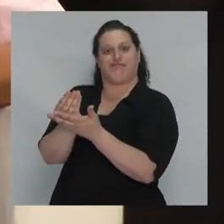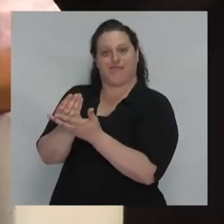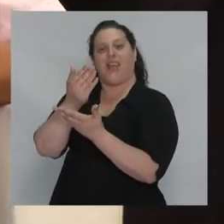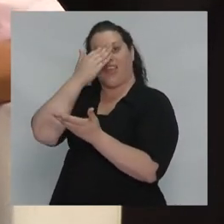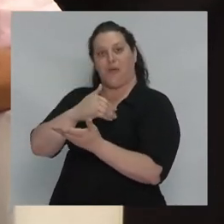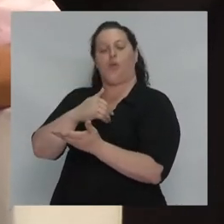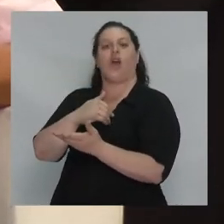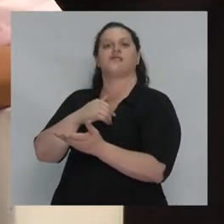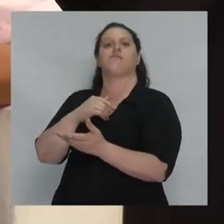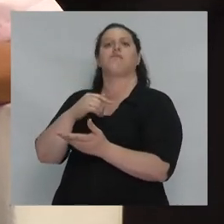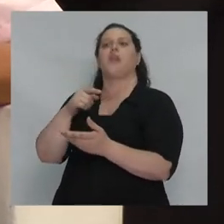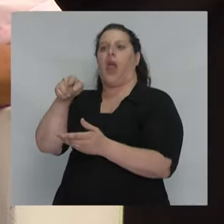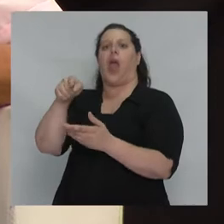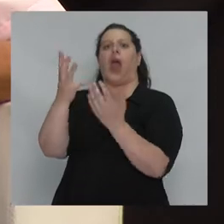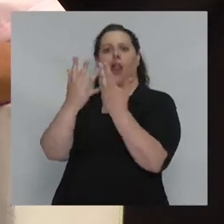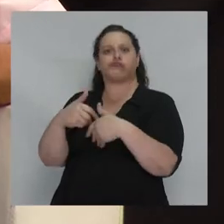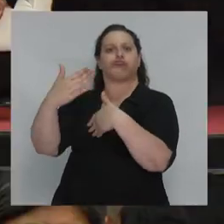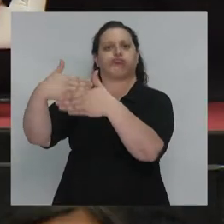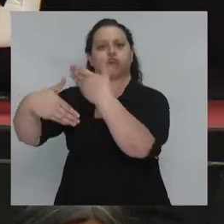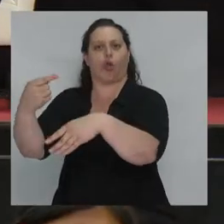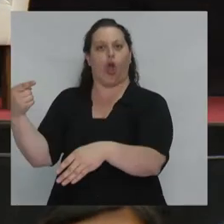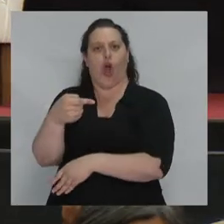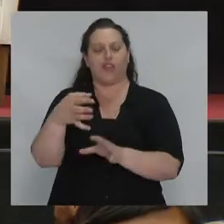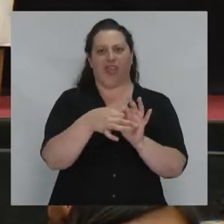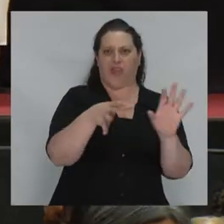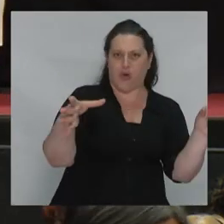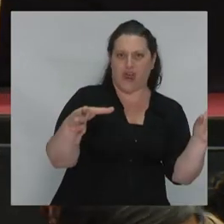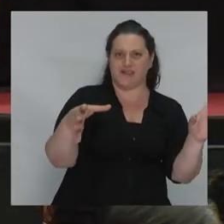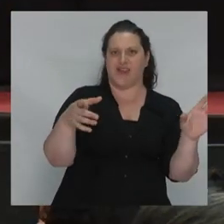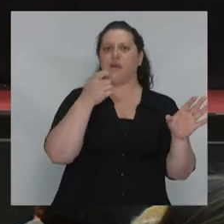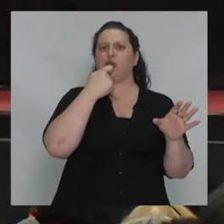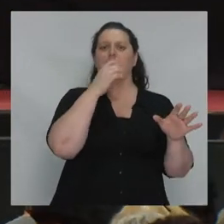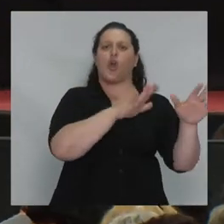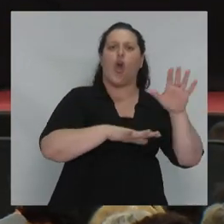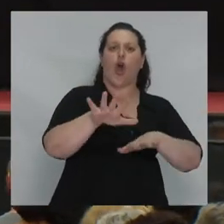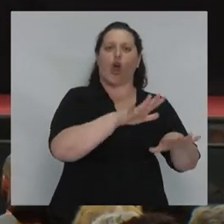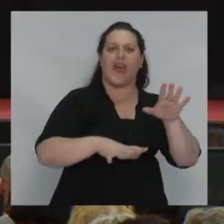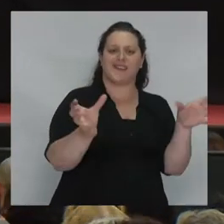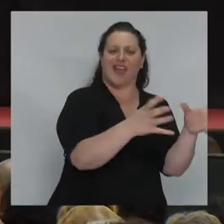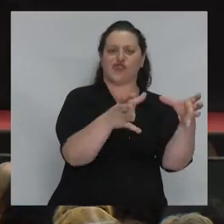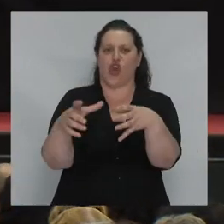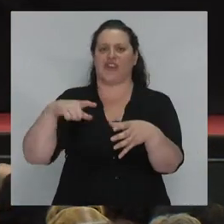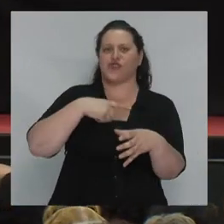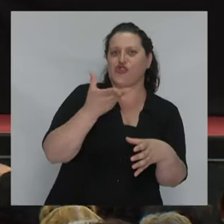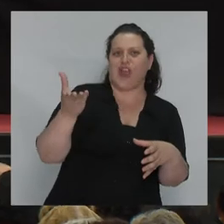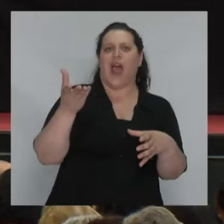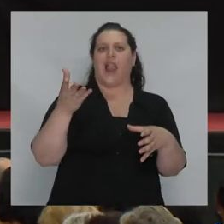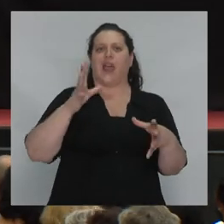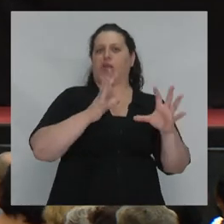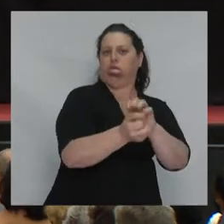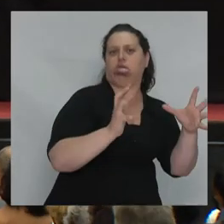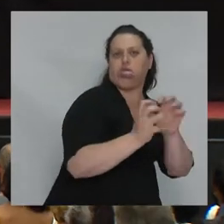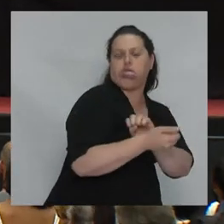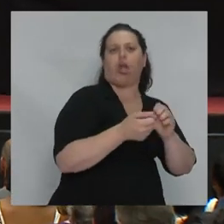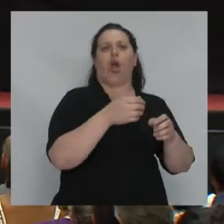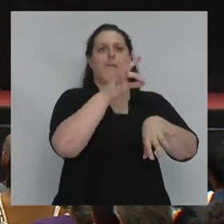proyectos antidemocráticos y acabar con las organizaciones sociales y sacar a los médicos cubanos a las patadas de